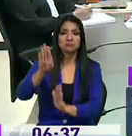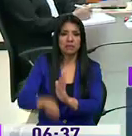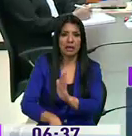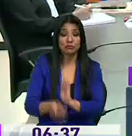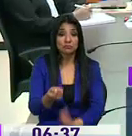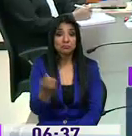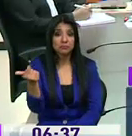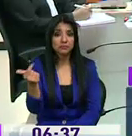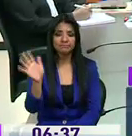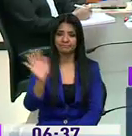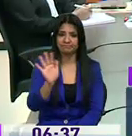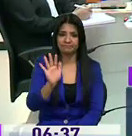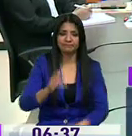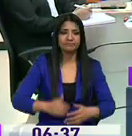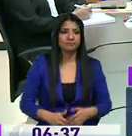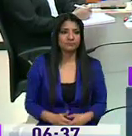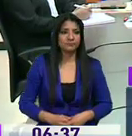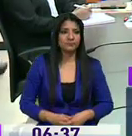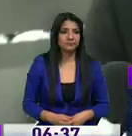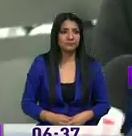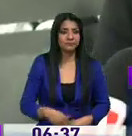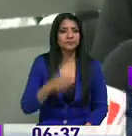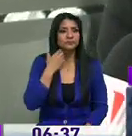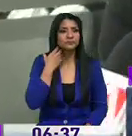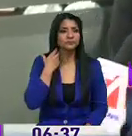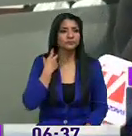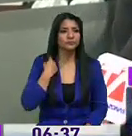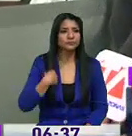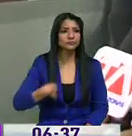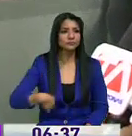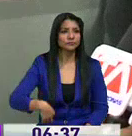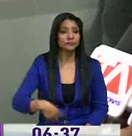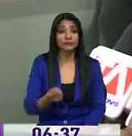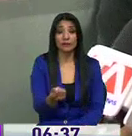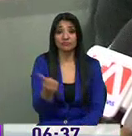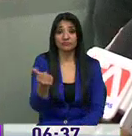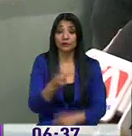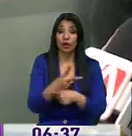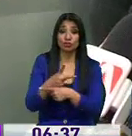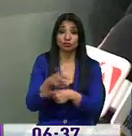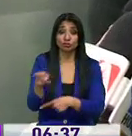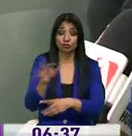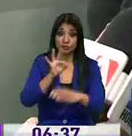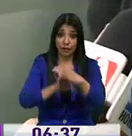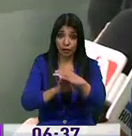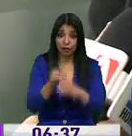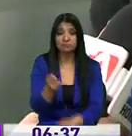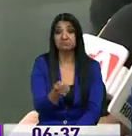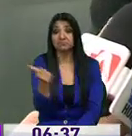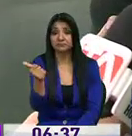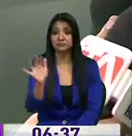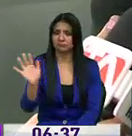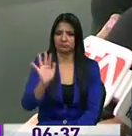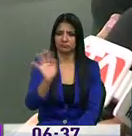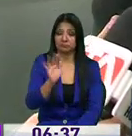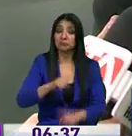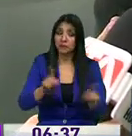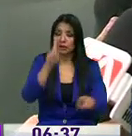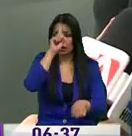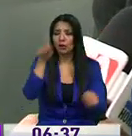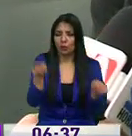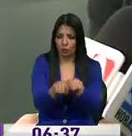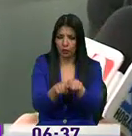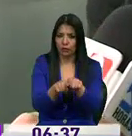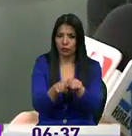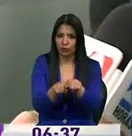no denominarlo no hay la intención de eliminar el consejo de participación ciudadana lo que hay un consenso claro en